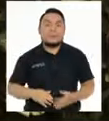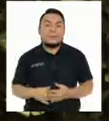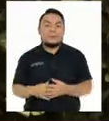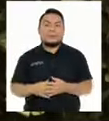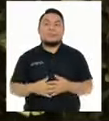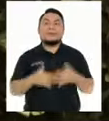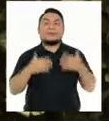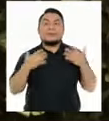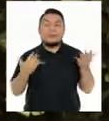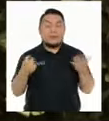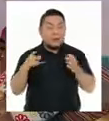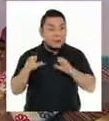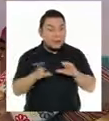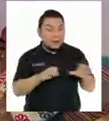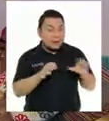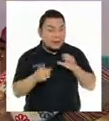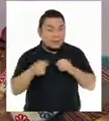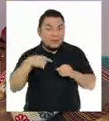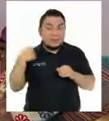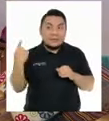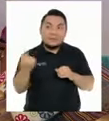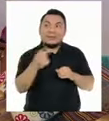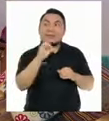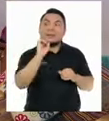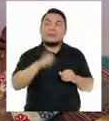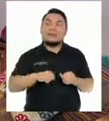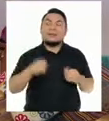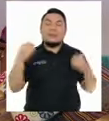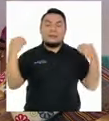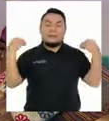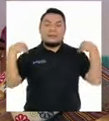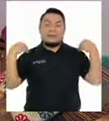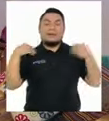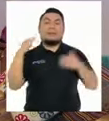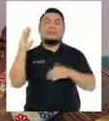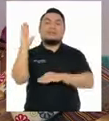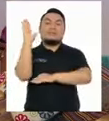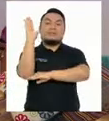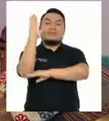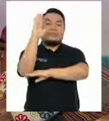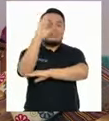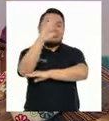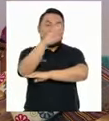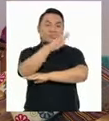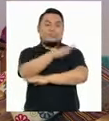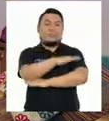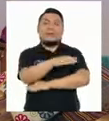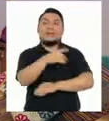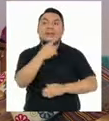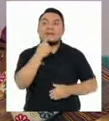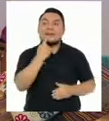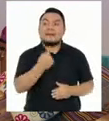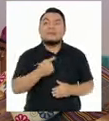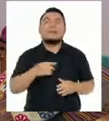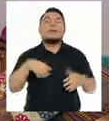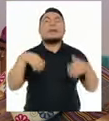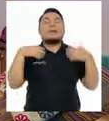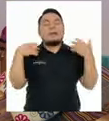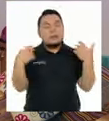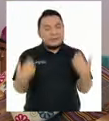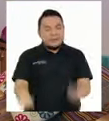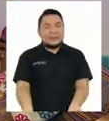Y al hacerlo nos inclinamos hacia adelante y decimos... ¡Ah!